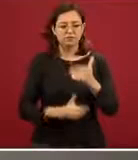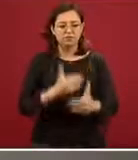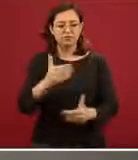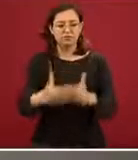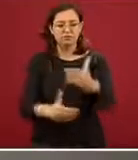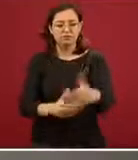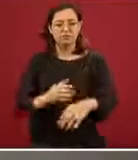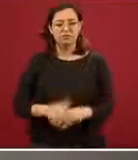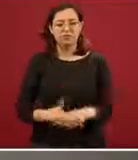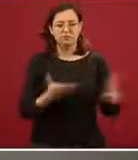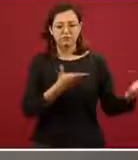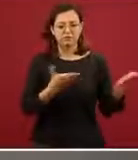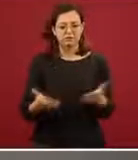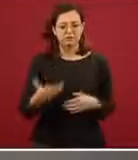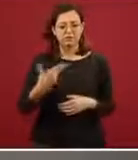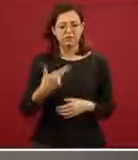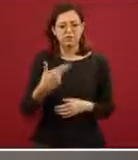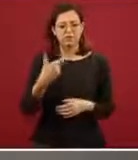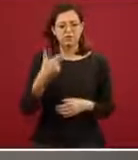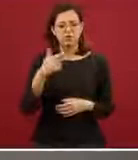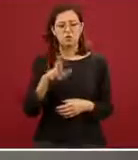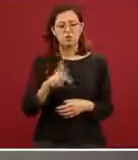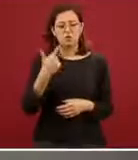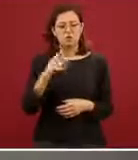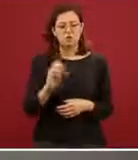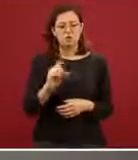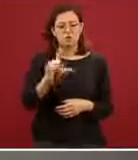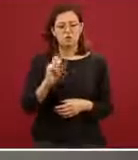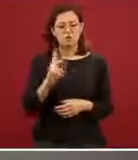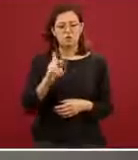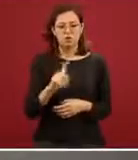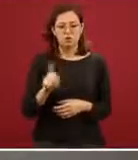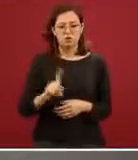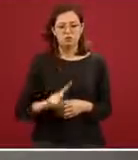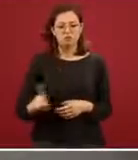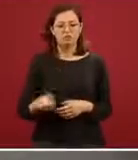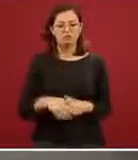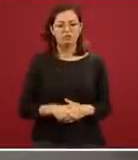Hugo para que nos informe. Gracias, presidente.